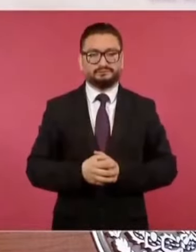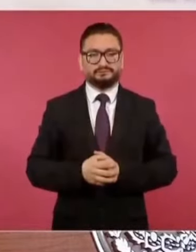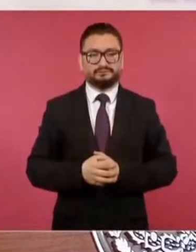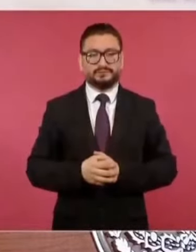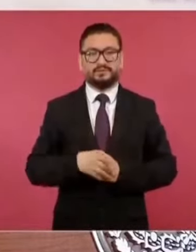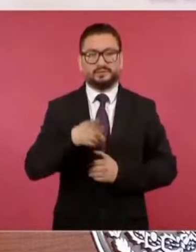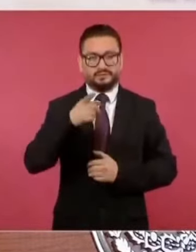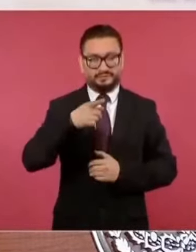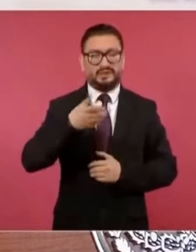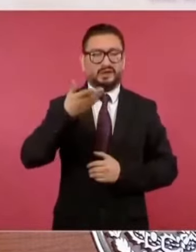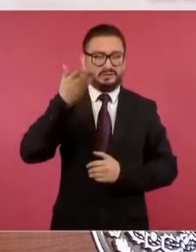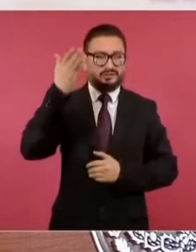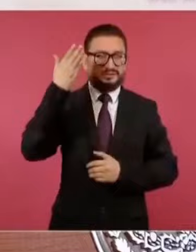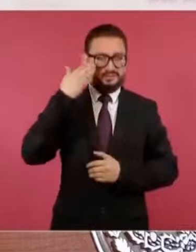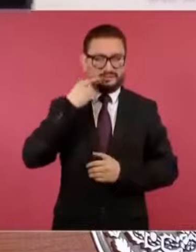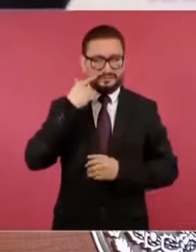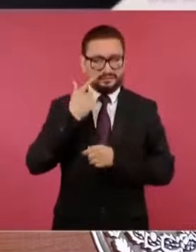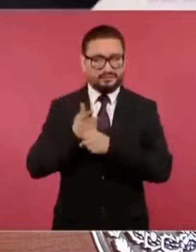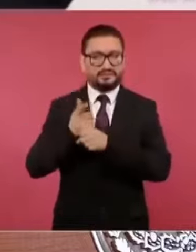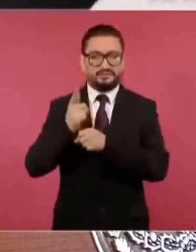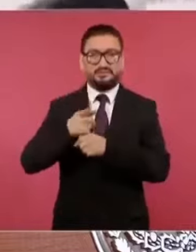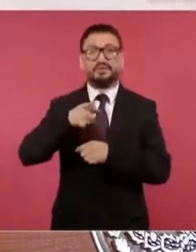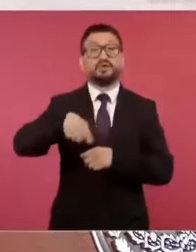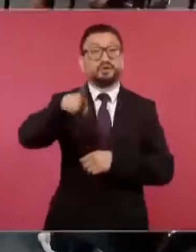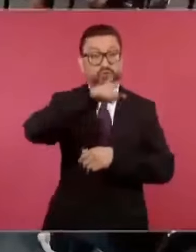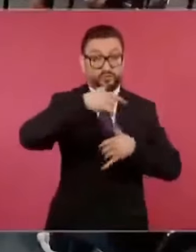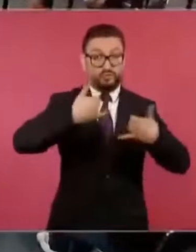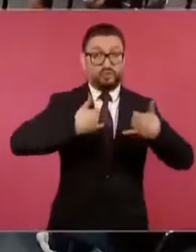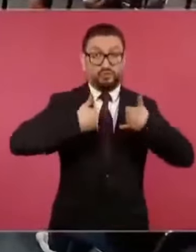Se han dado casos. Esto para los jóvenes,